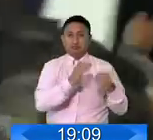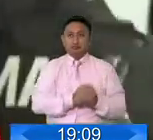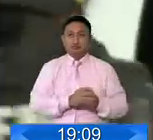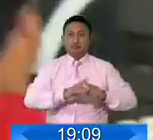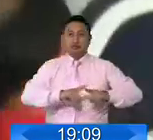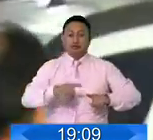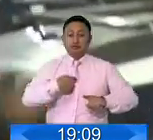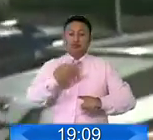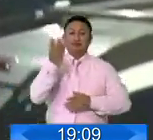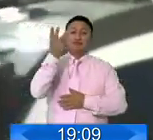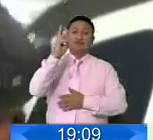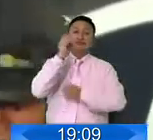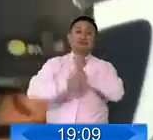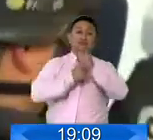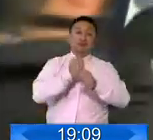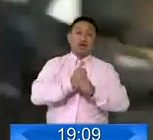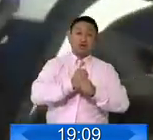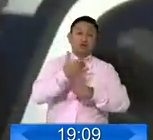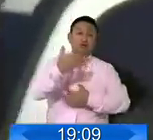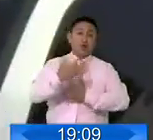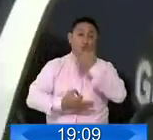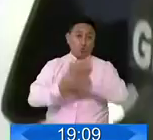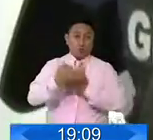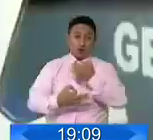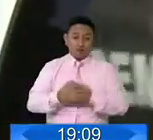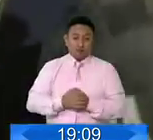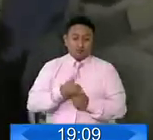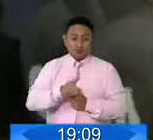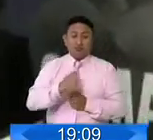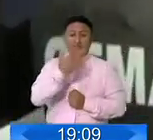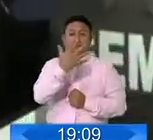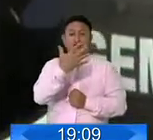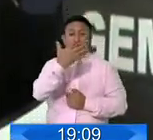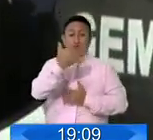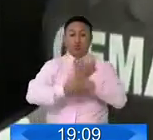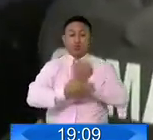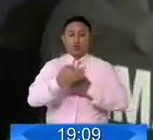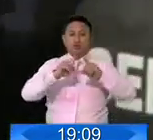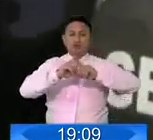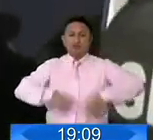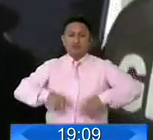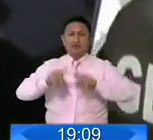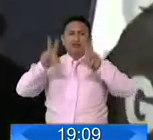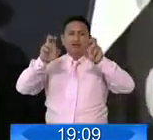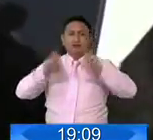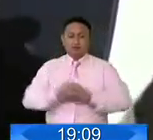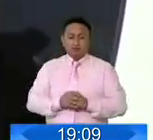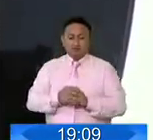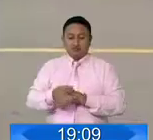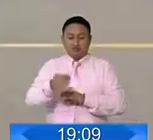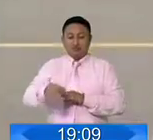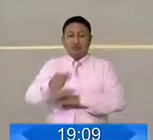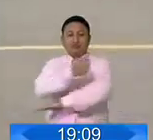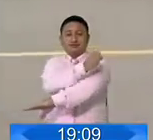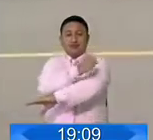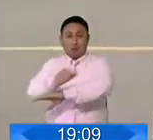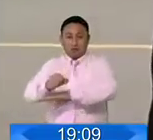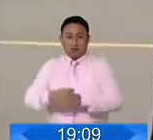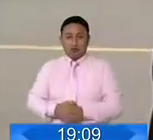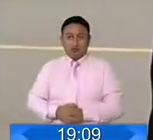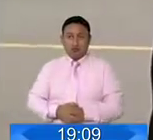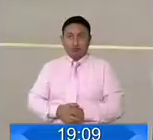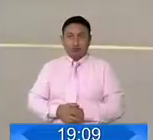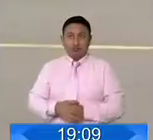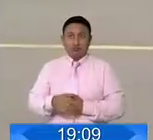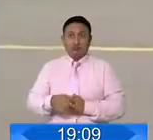de 16 años en la función judicial, que incluye 5 como juez multicompetente del Cantón San Borondón, no debería